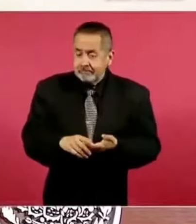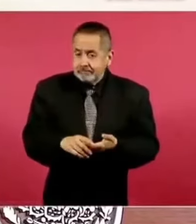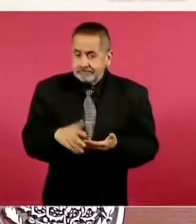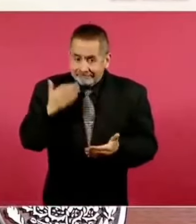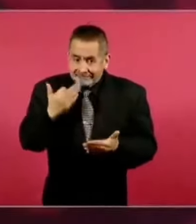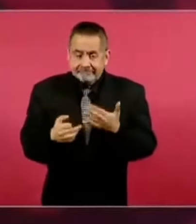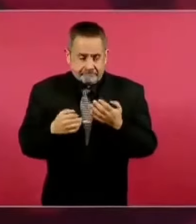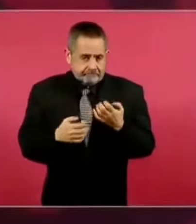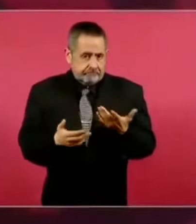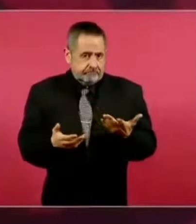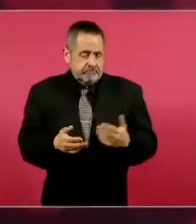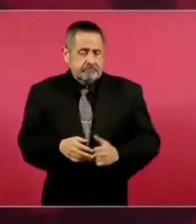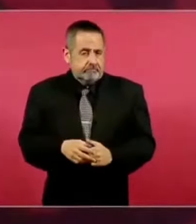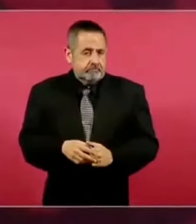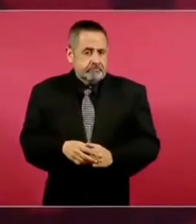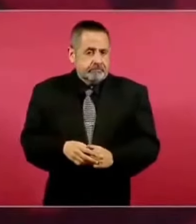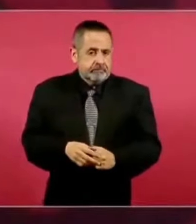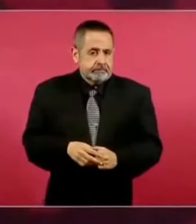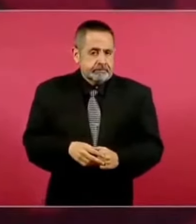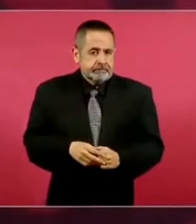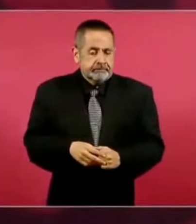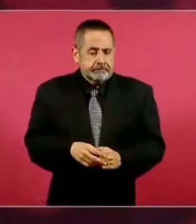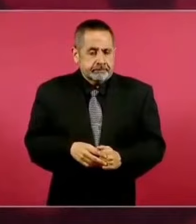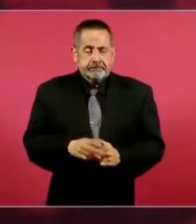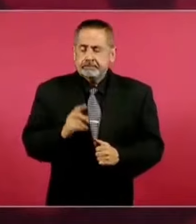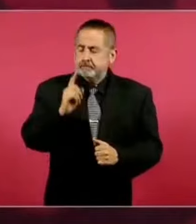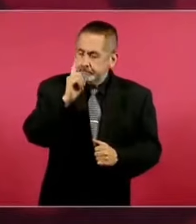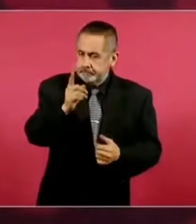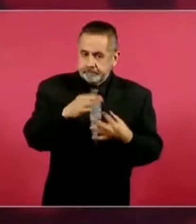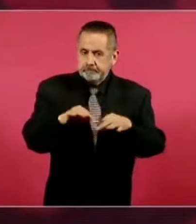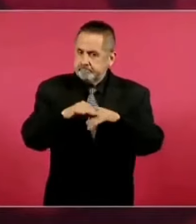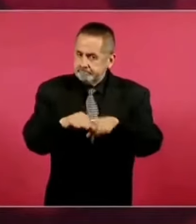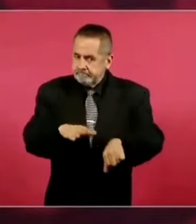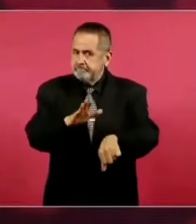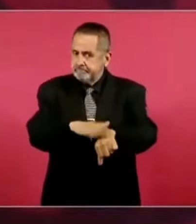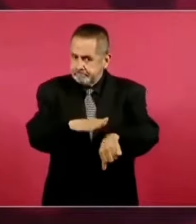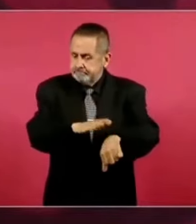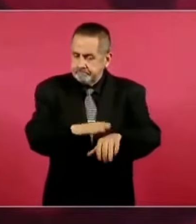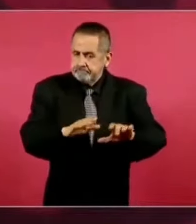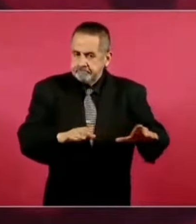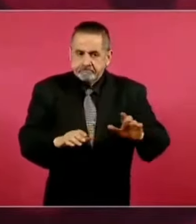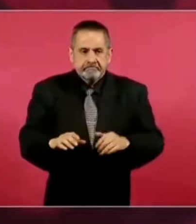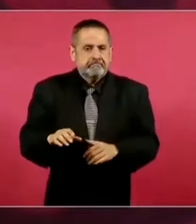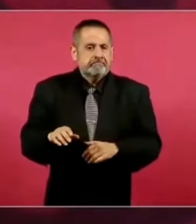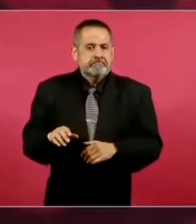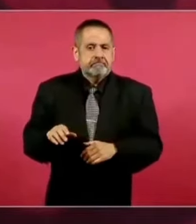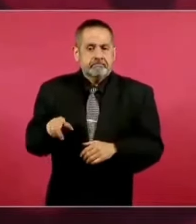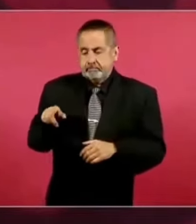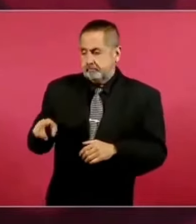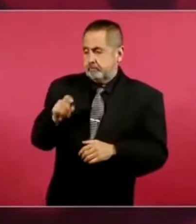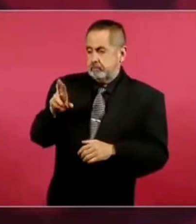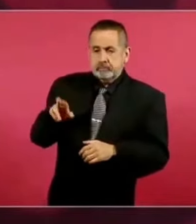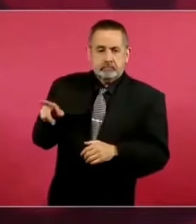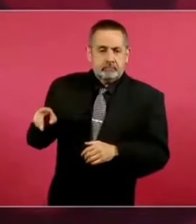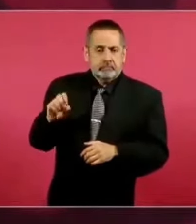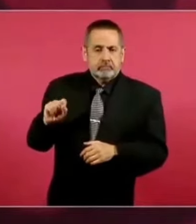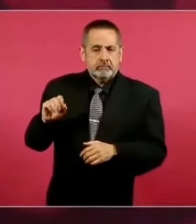PR es importante el llamado que hace el doctor